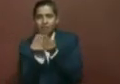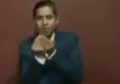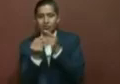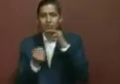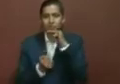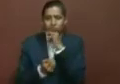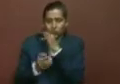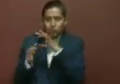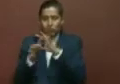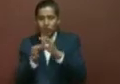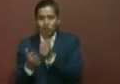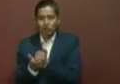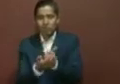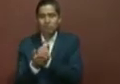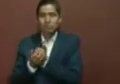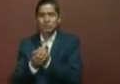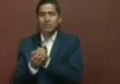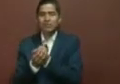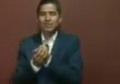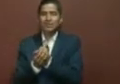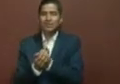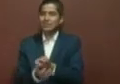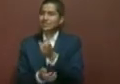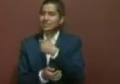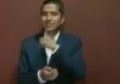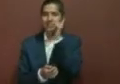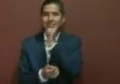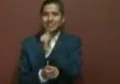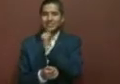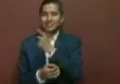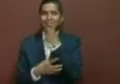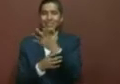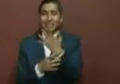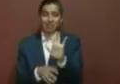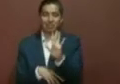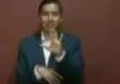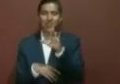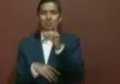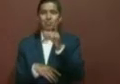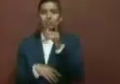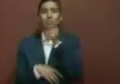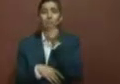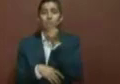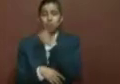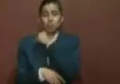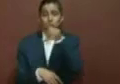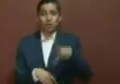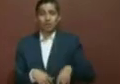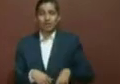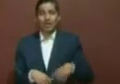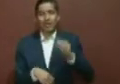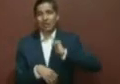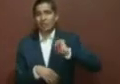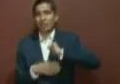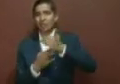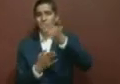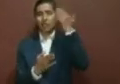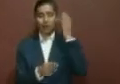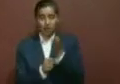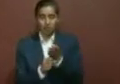organizado. Y casi, y yo me atrevo a decir que los municipios fueron las policías municipales en el pasado, no me refiero